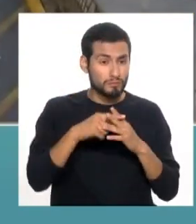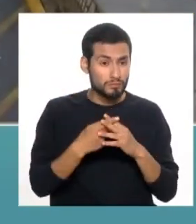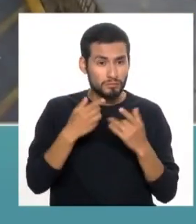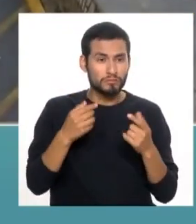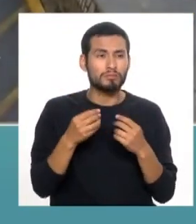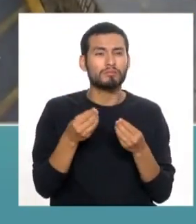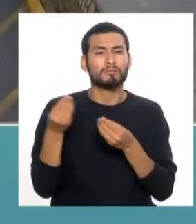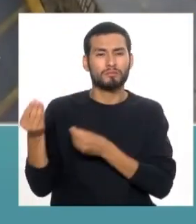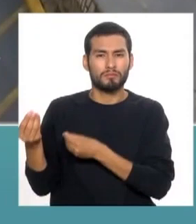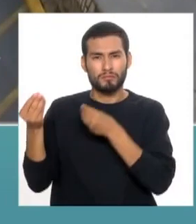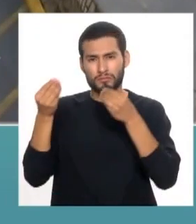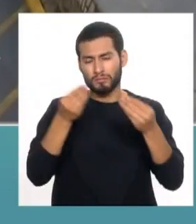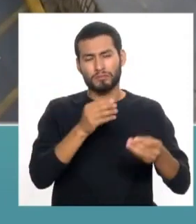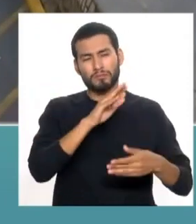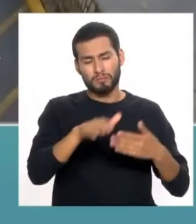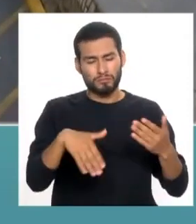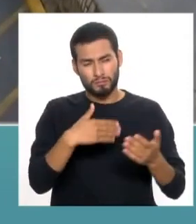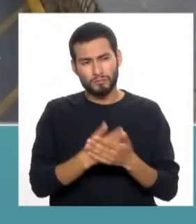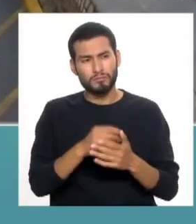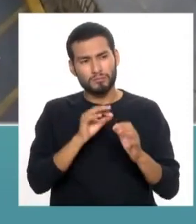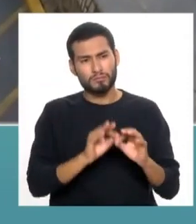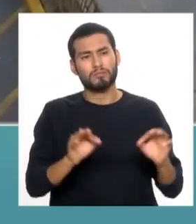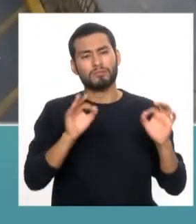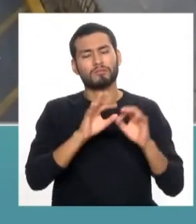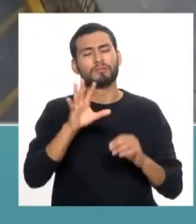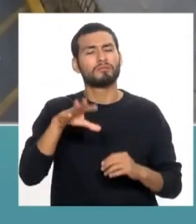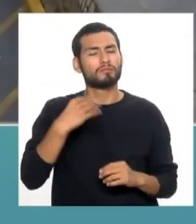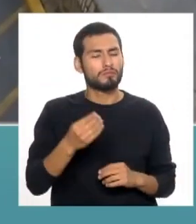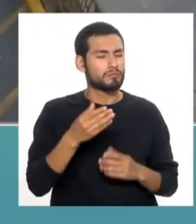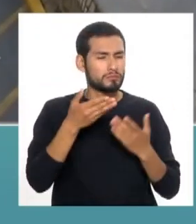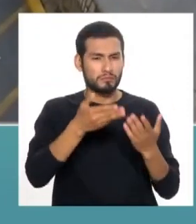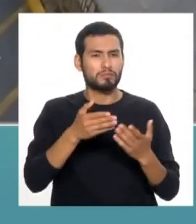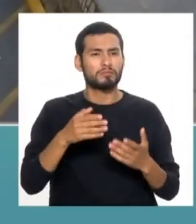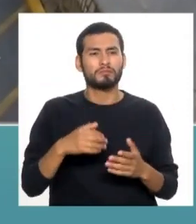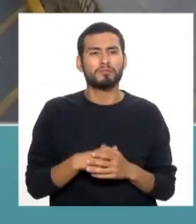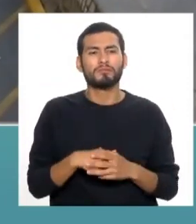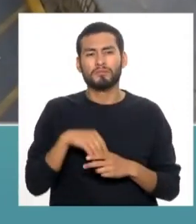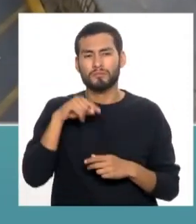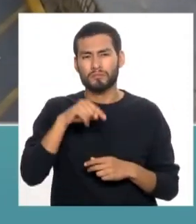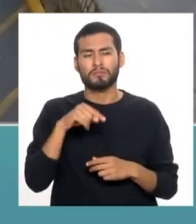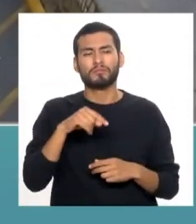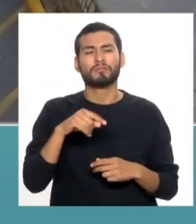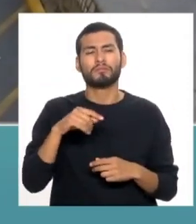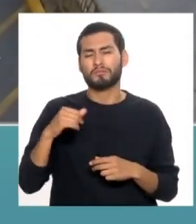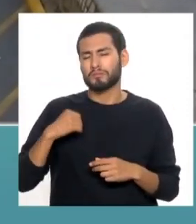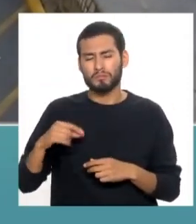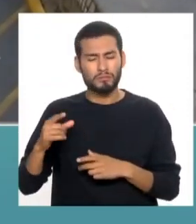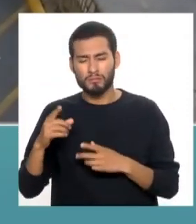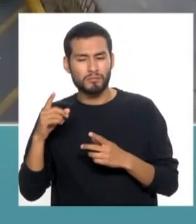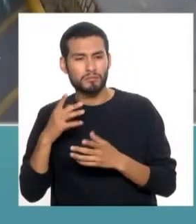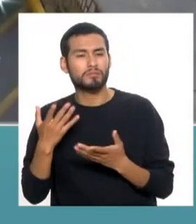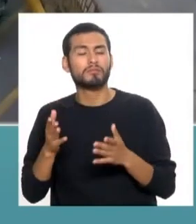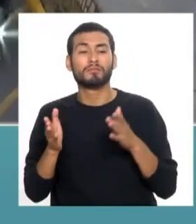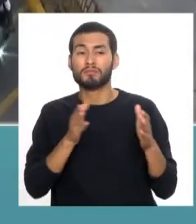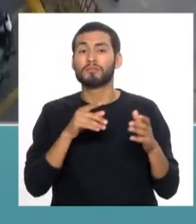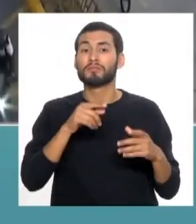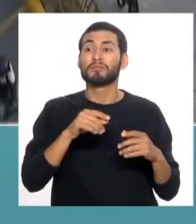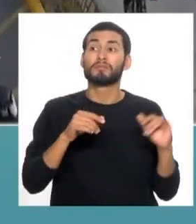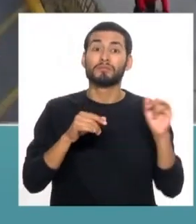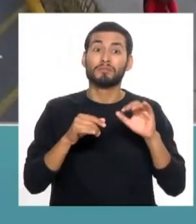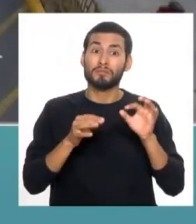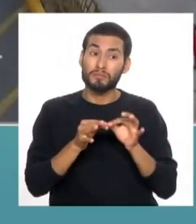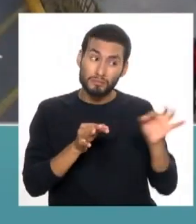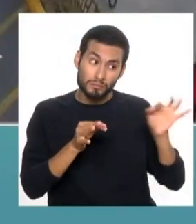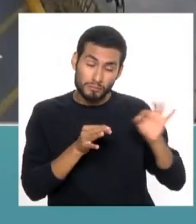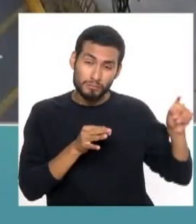le concedimos todas esas prioridades porque no se abastecía la municipalidad. En el resto de ciudades del país